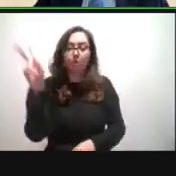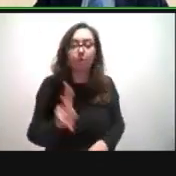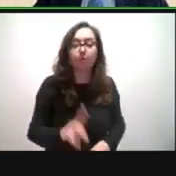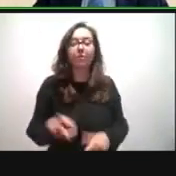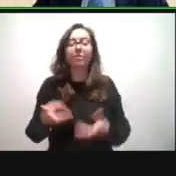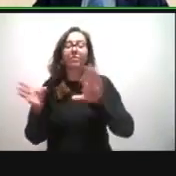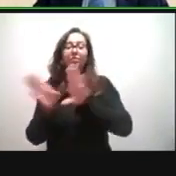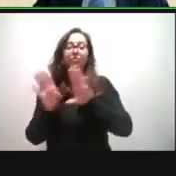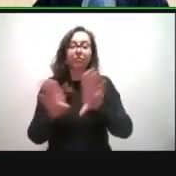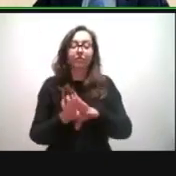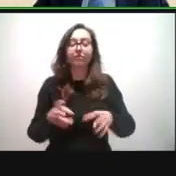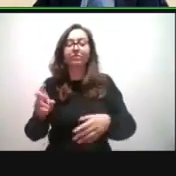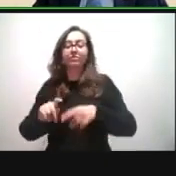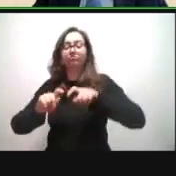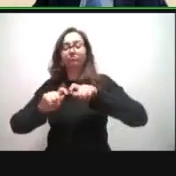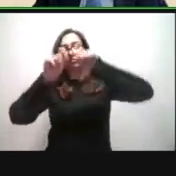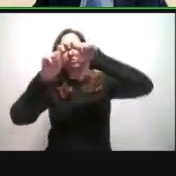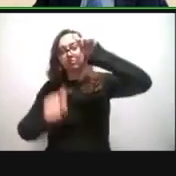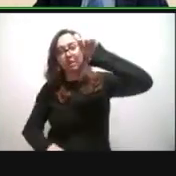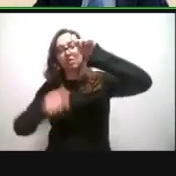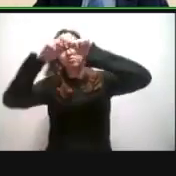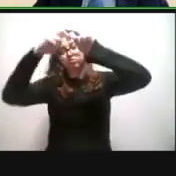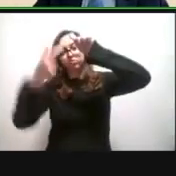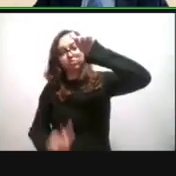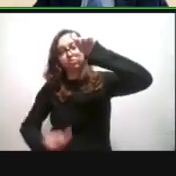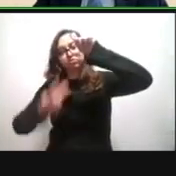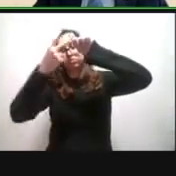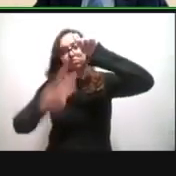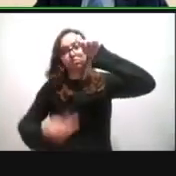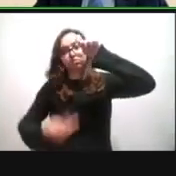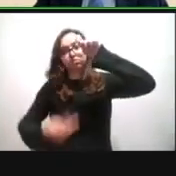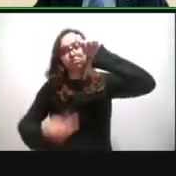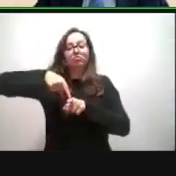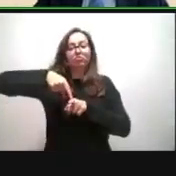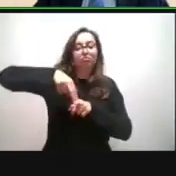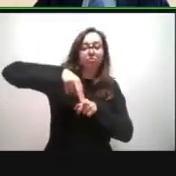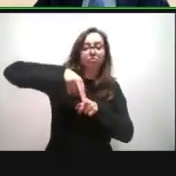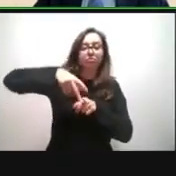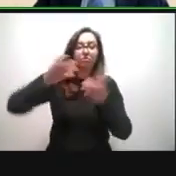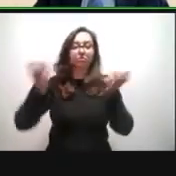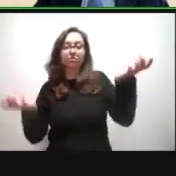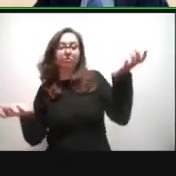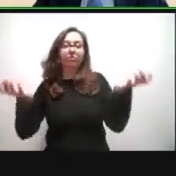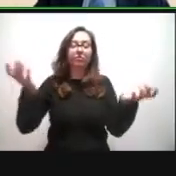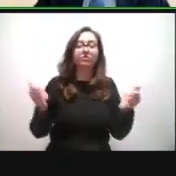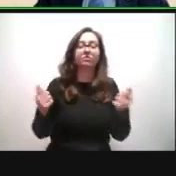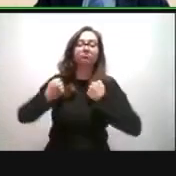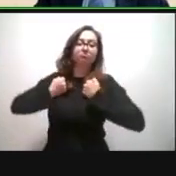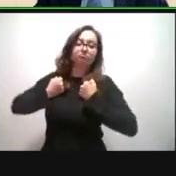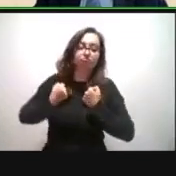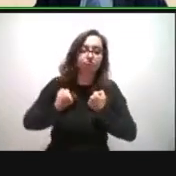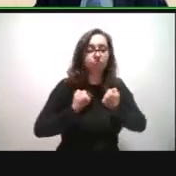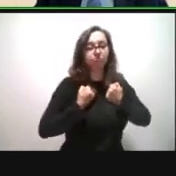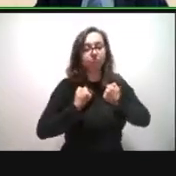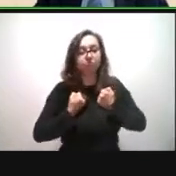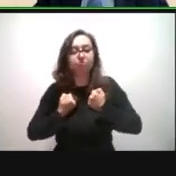con el equilibrismo en montañas y barrancas, con el paracaidismo en sus diferentes facetas,